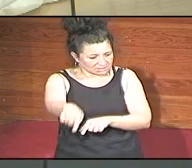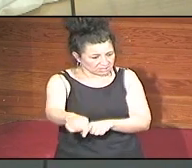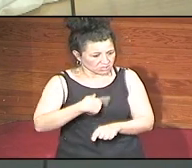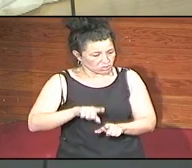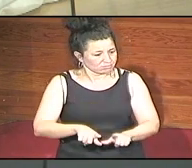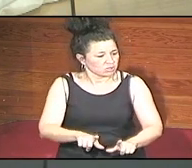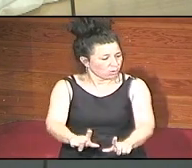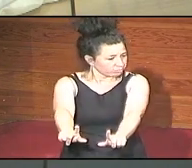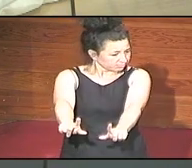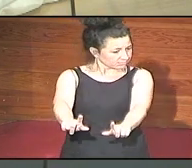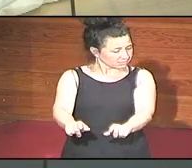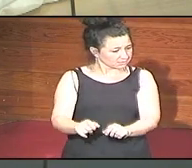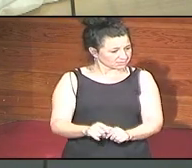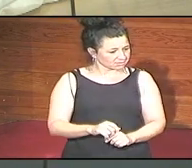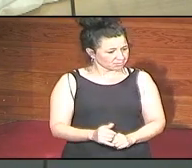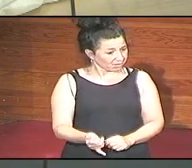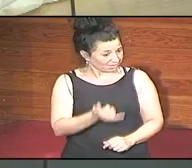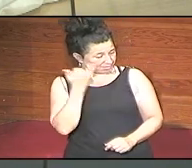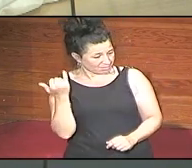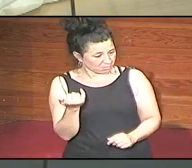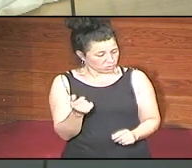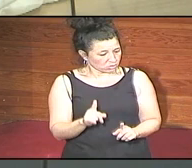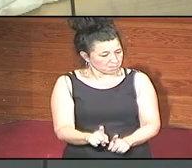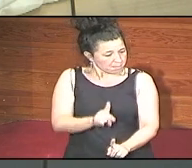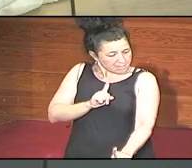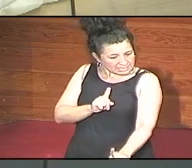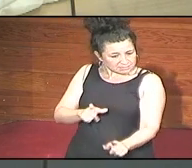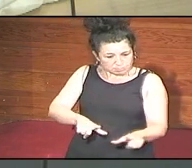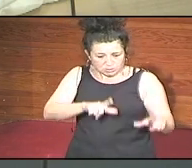apartes de más se le ve a los protagonistas